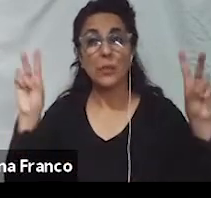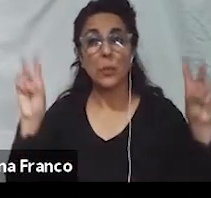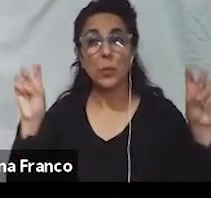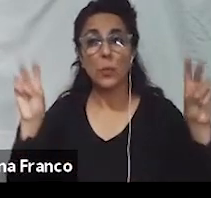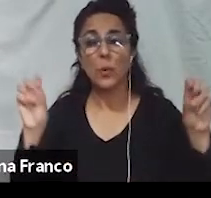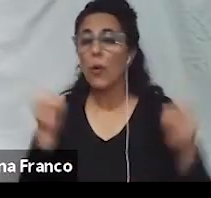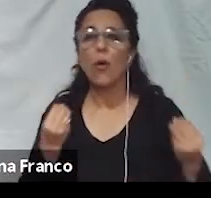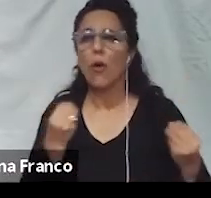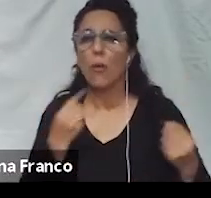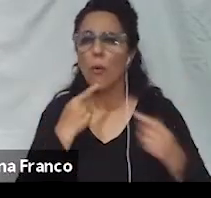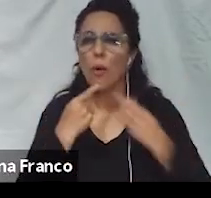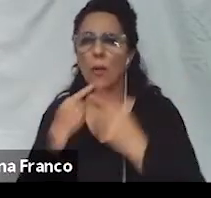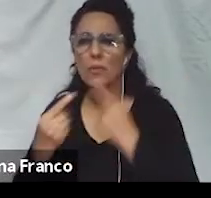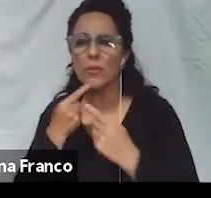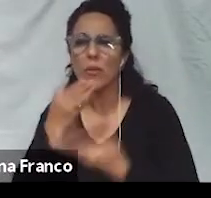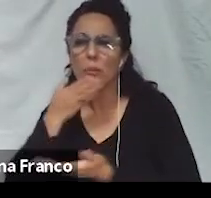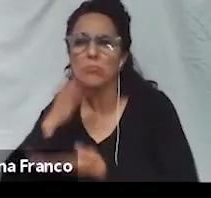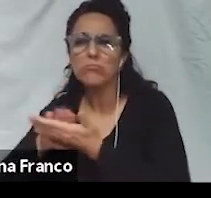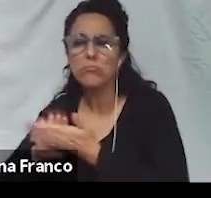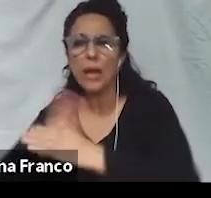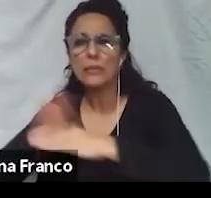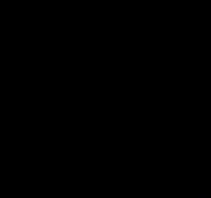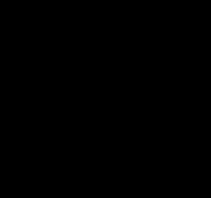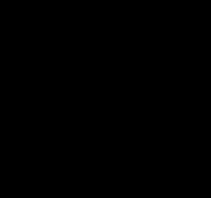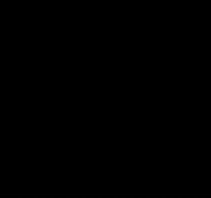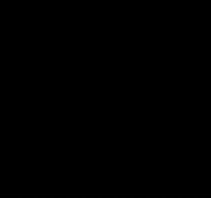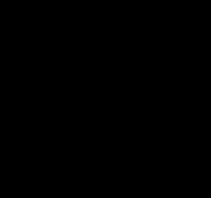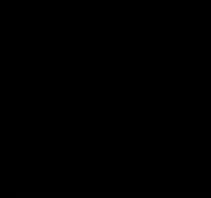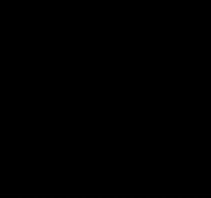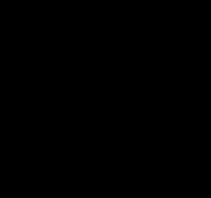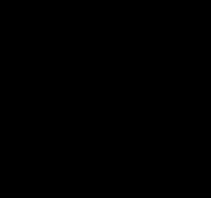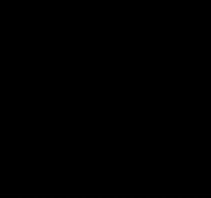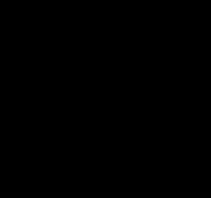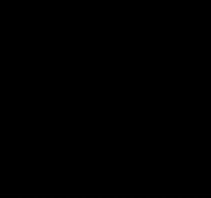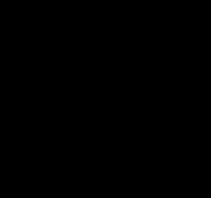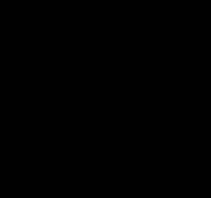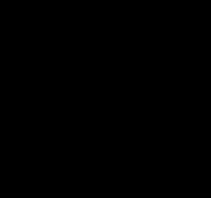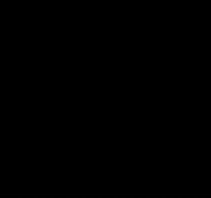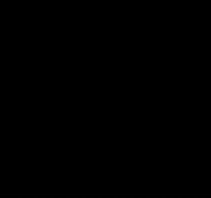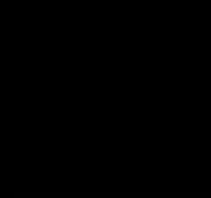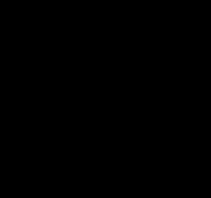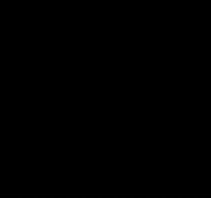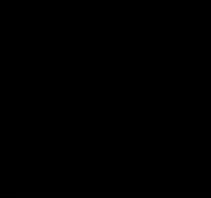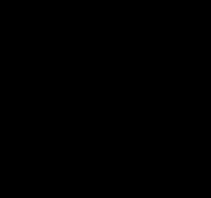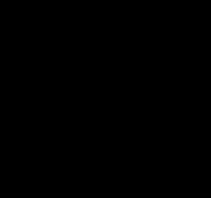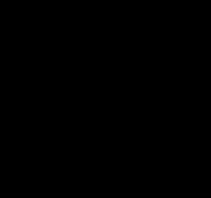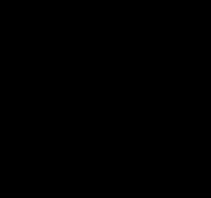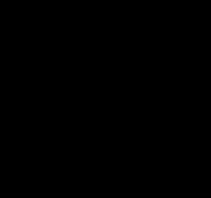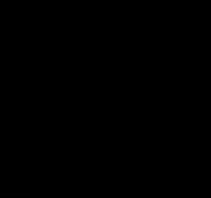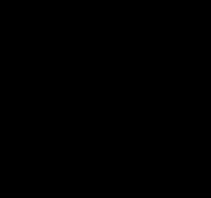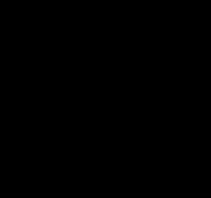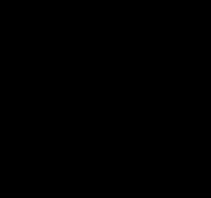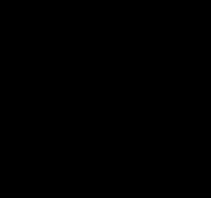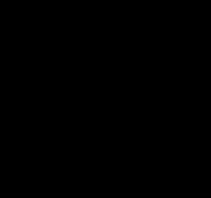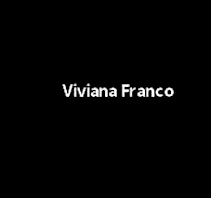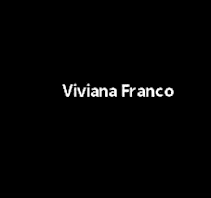presentación es ¿Cómo realizar una auditoría de accesibilidad? Realmente hablar de testing da para mucho y